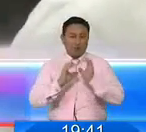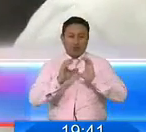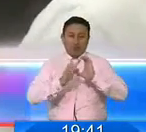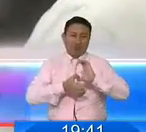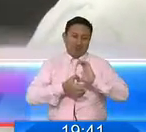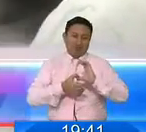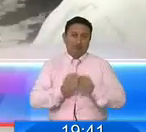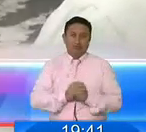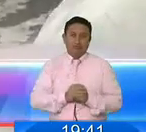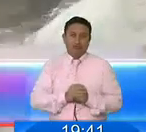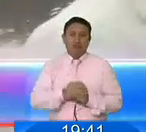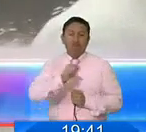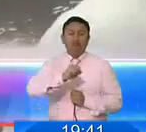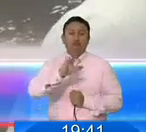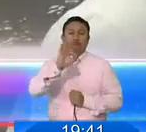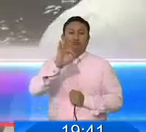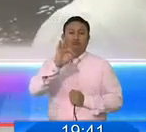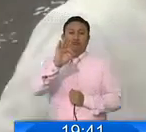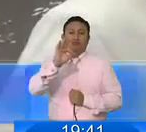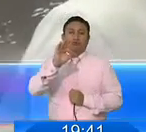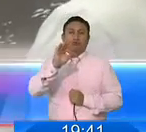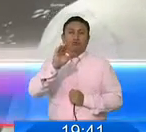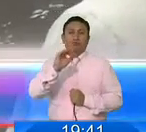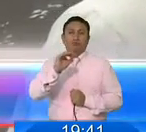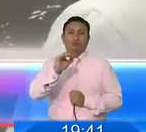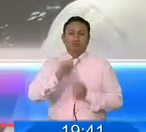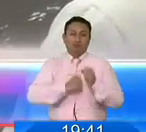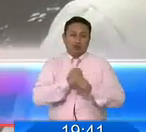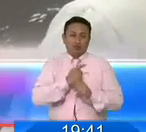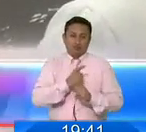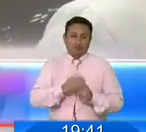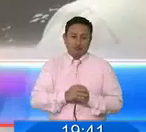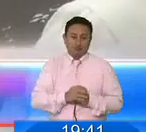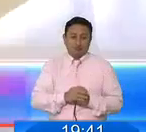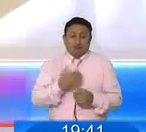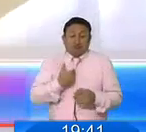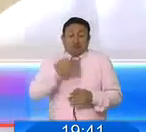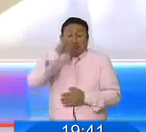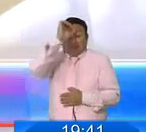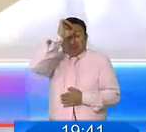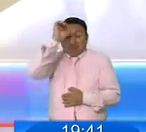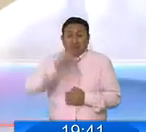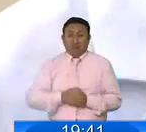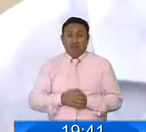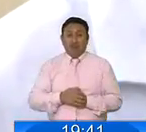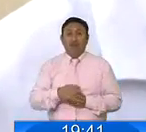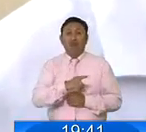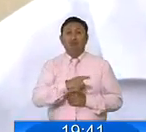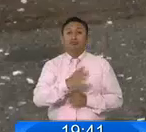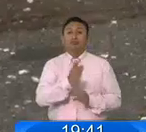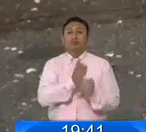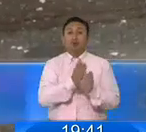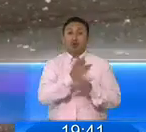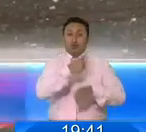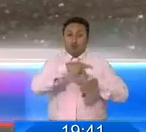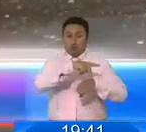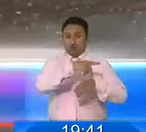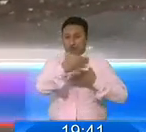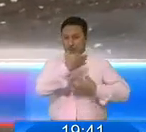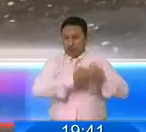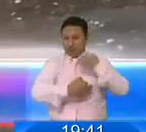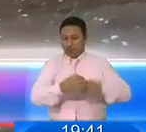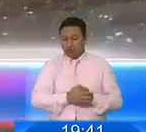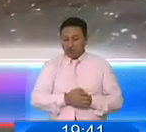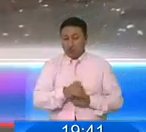está en el noveno año no sabemos realmente por qué ha pasado un profesional psicólogo clínico nos manifestó